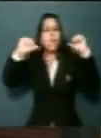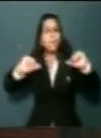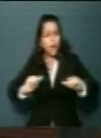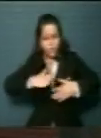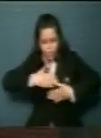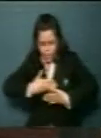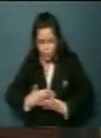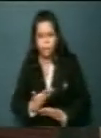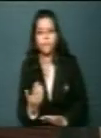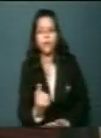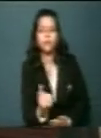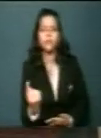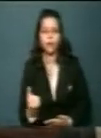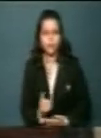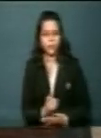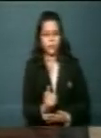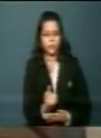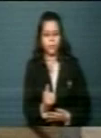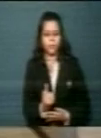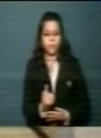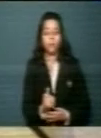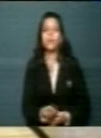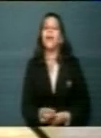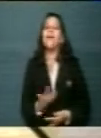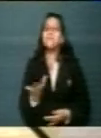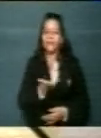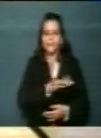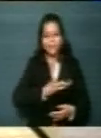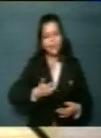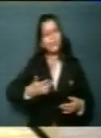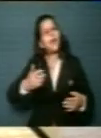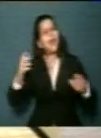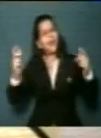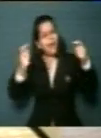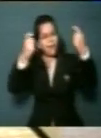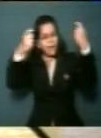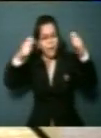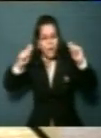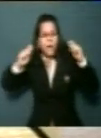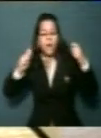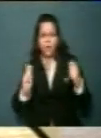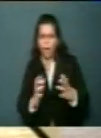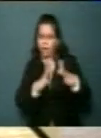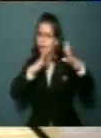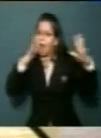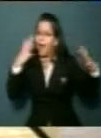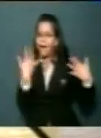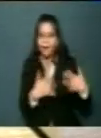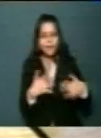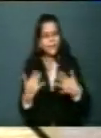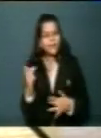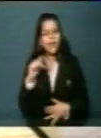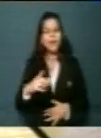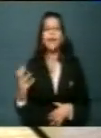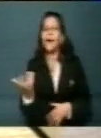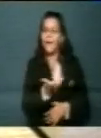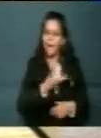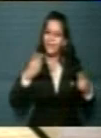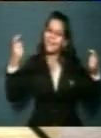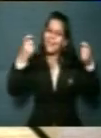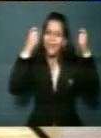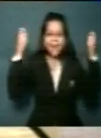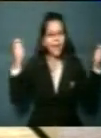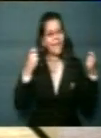todos. Esa es la gloria y la grandeza del evento que ocurrió en la fecha que hoy conmemoramos y